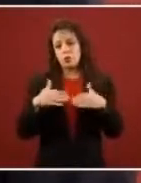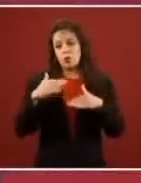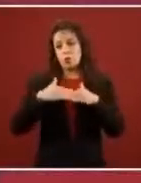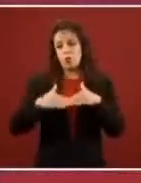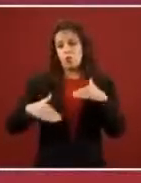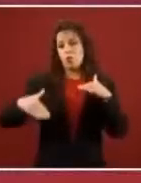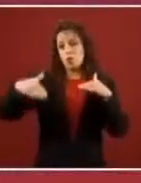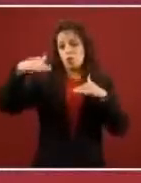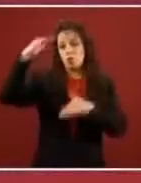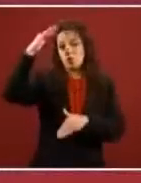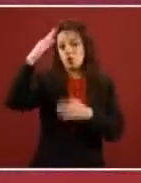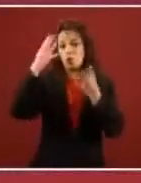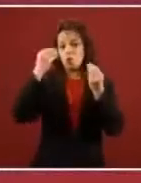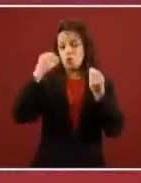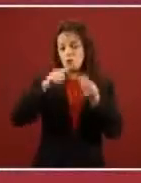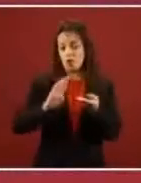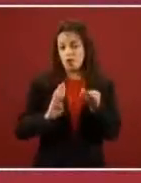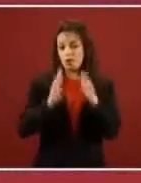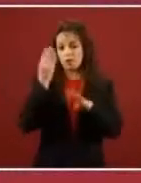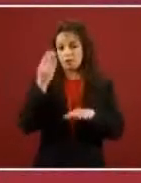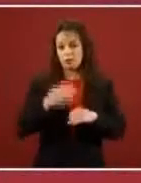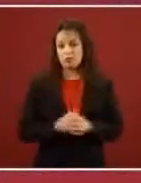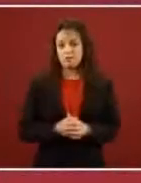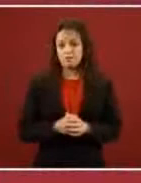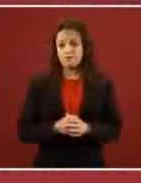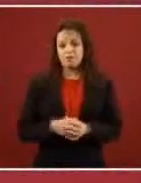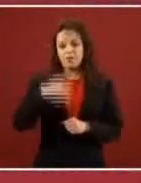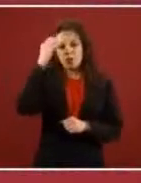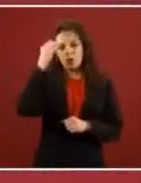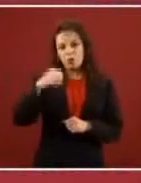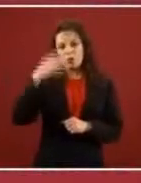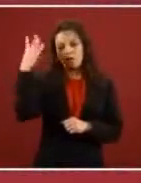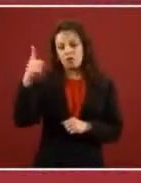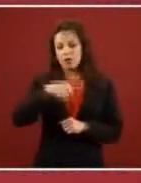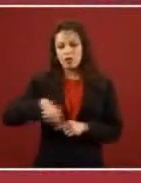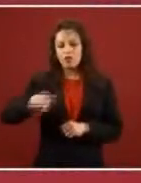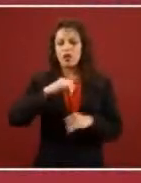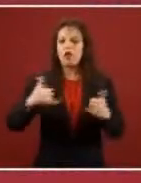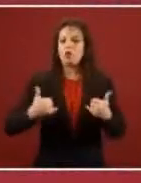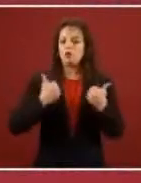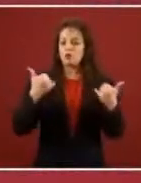mundo, se abandonó a los jóvenes.